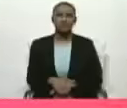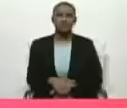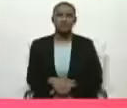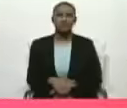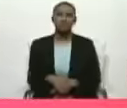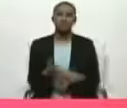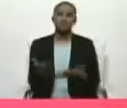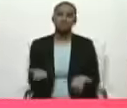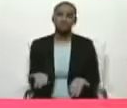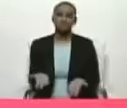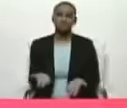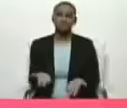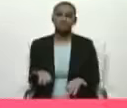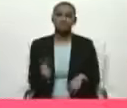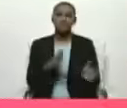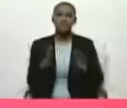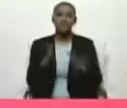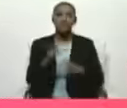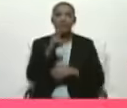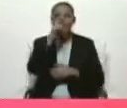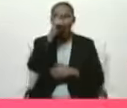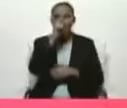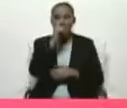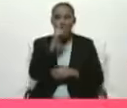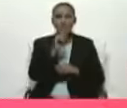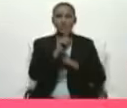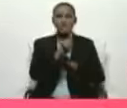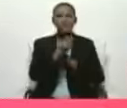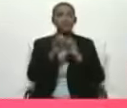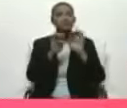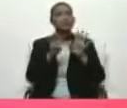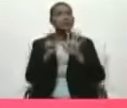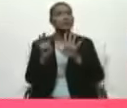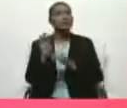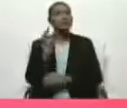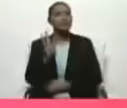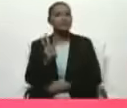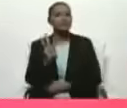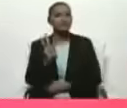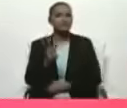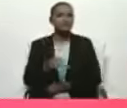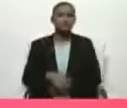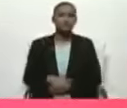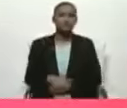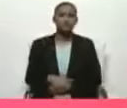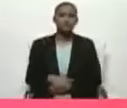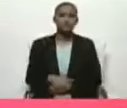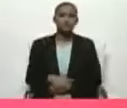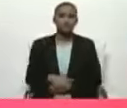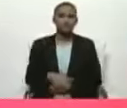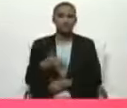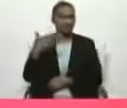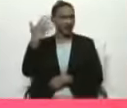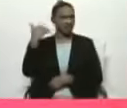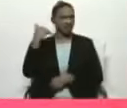Mira, en el año 93, 93 fue que hubo elecciones, ¿verdad? Donde ganó Andrés Velázquez.